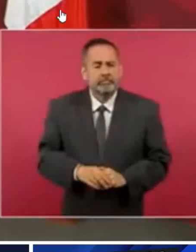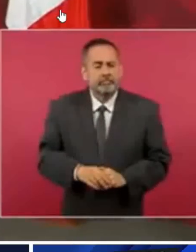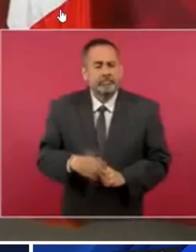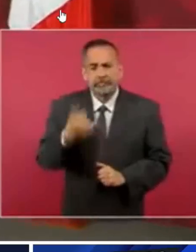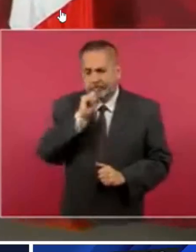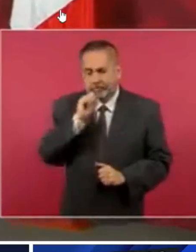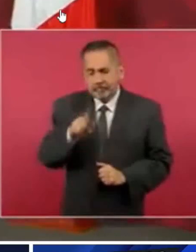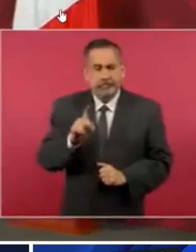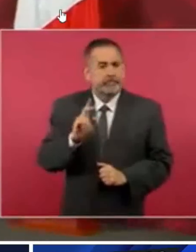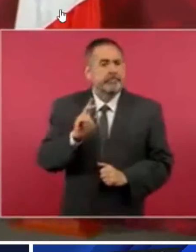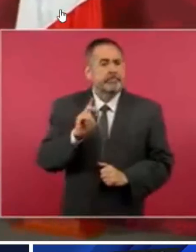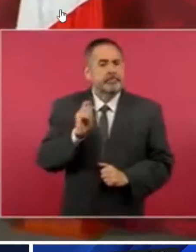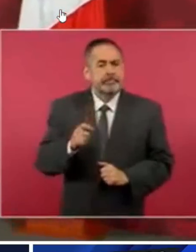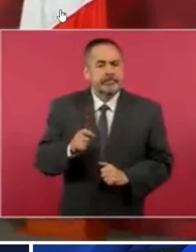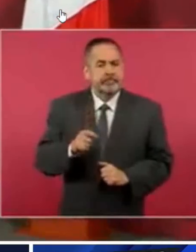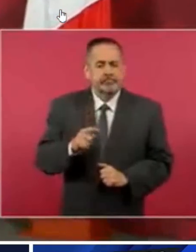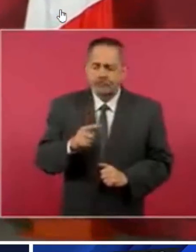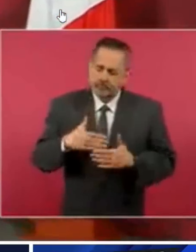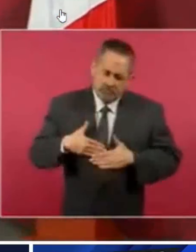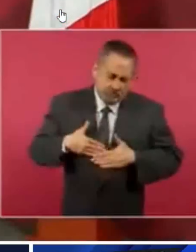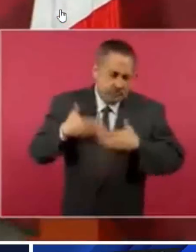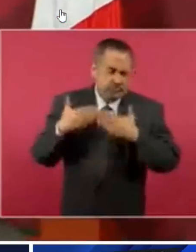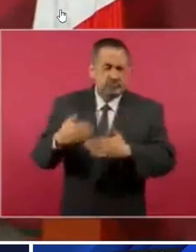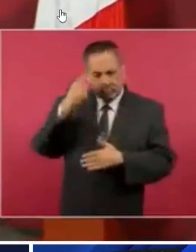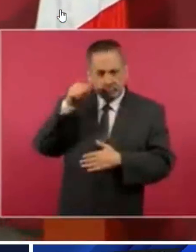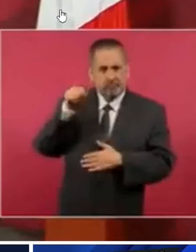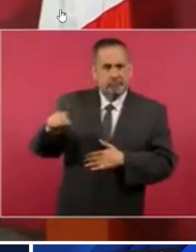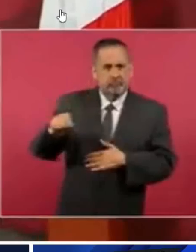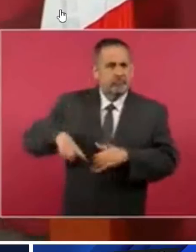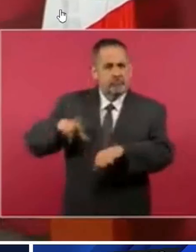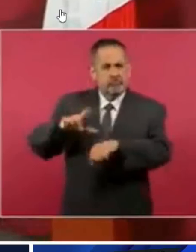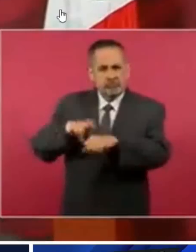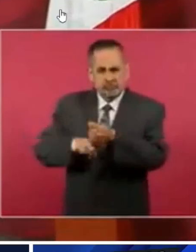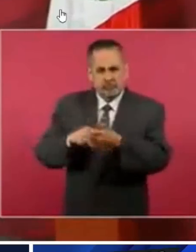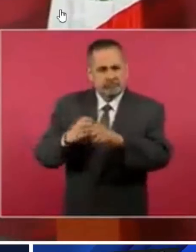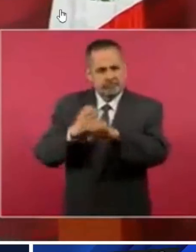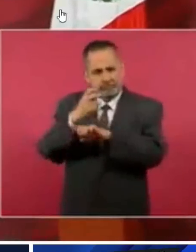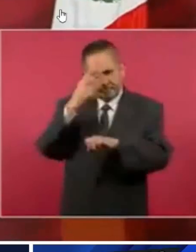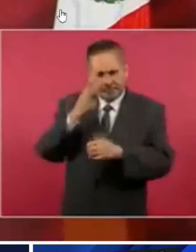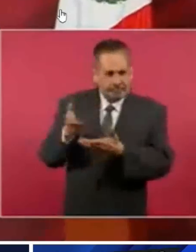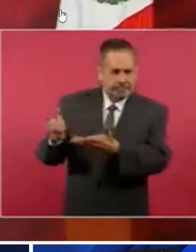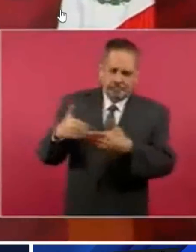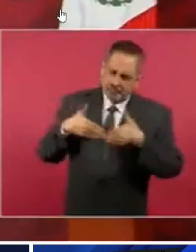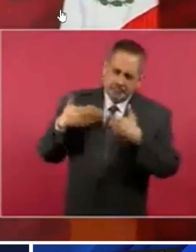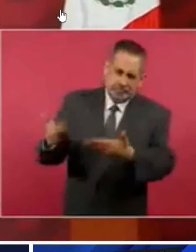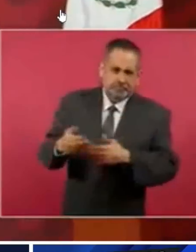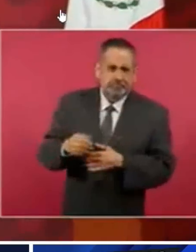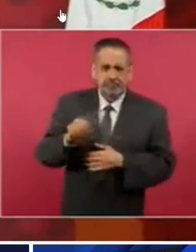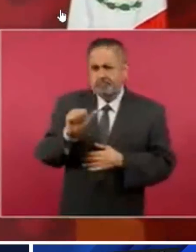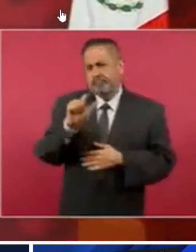y le tenemos mucha confianza al gobernador del Estado de México, Alfredo del